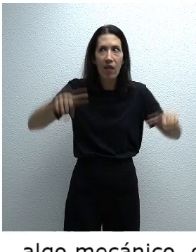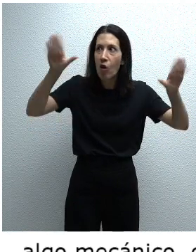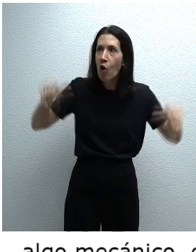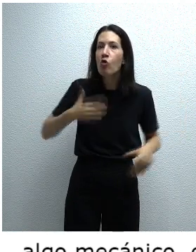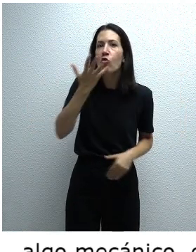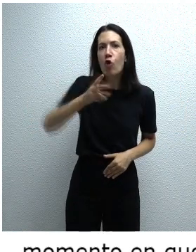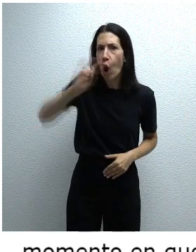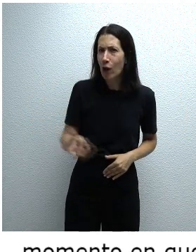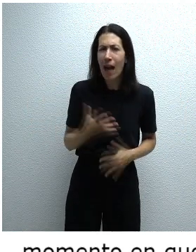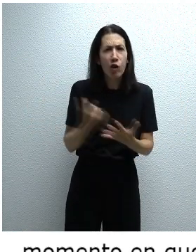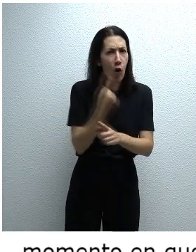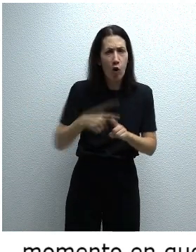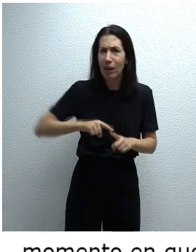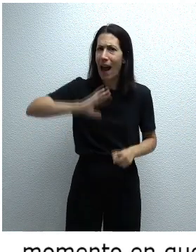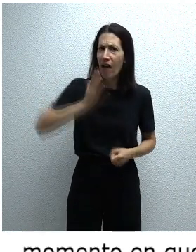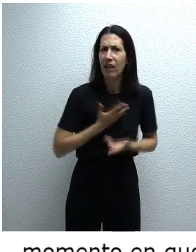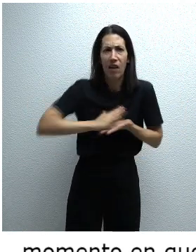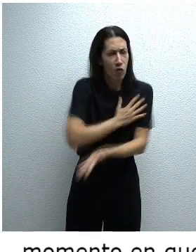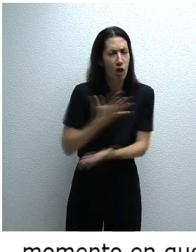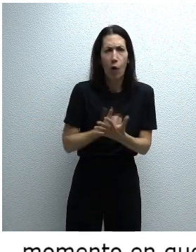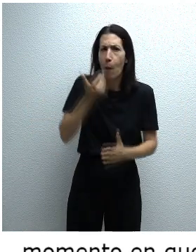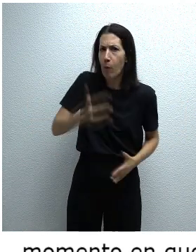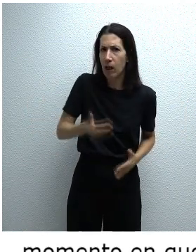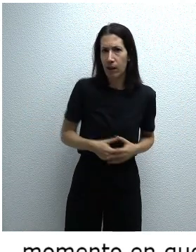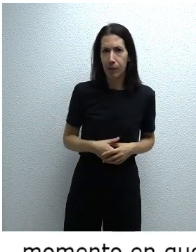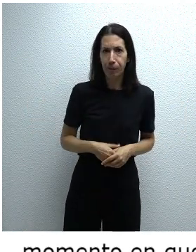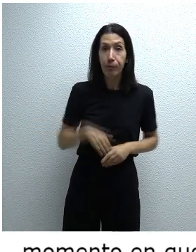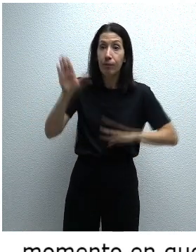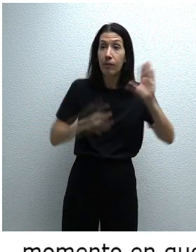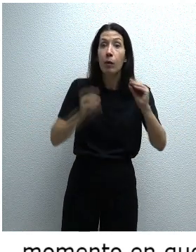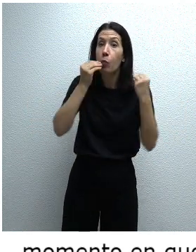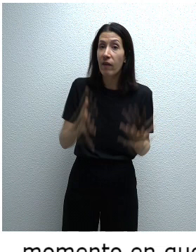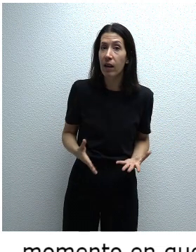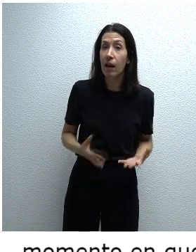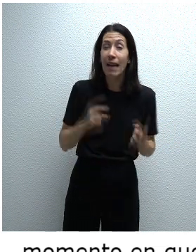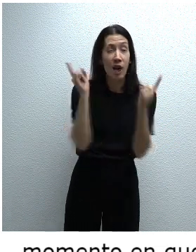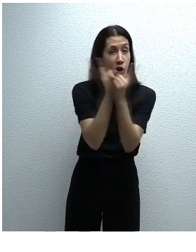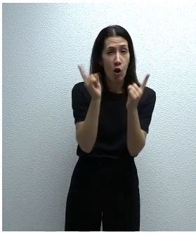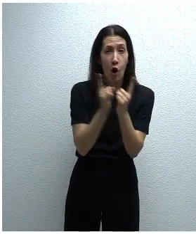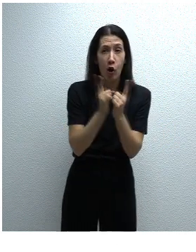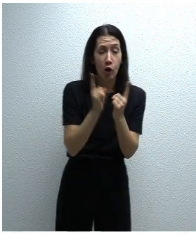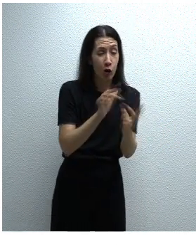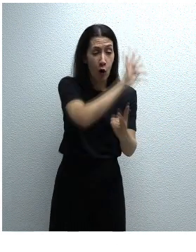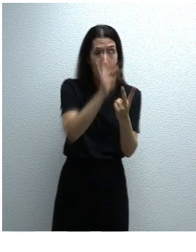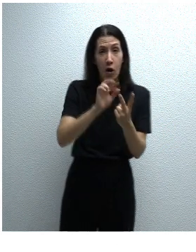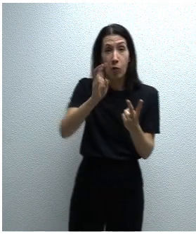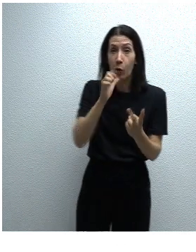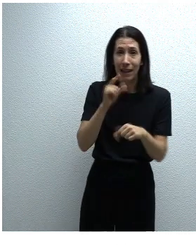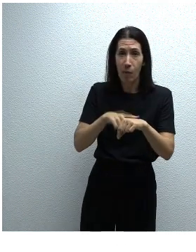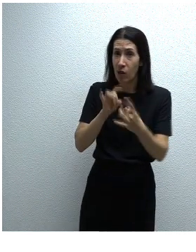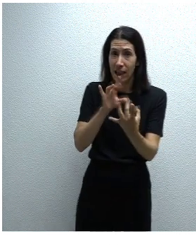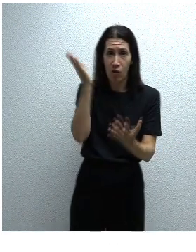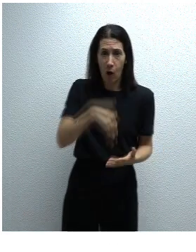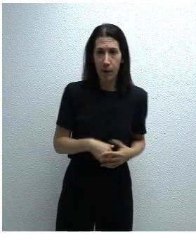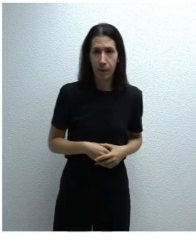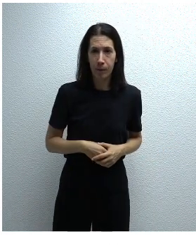pintada, todo es importante. Muy bien, entonces, vamos casi muy breve porque si no nos comemos el tiempo del chat.